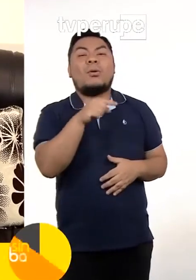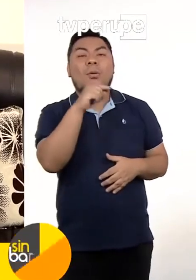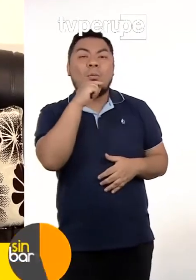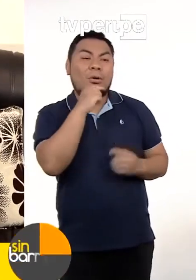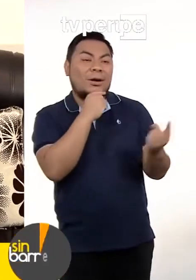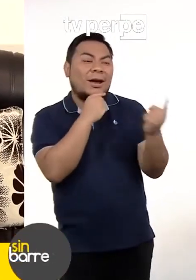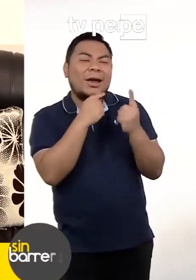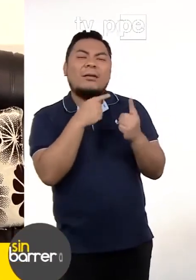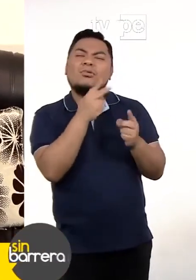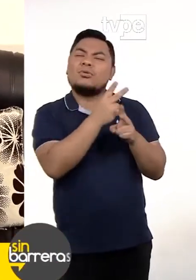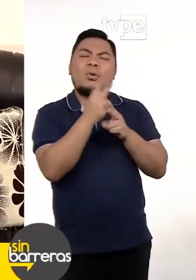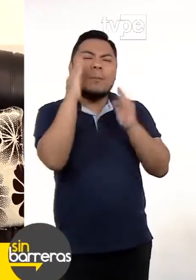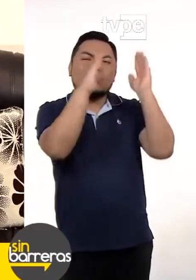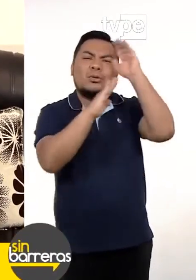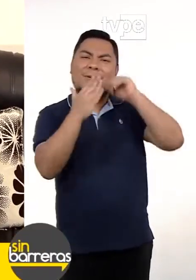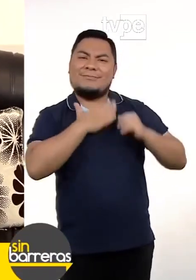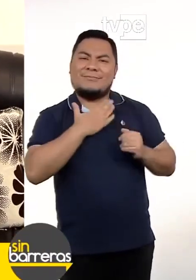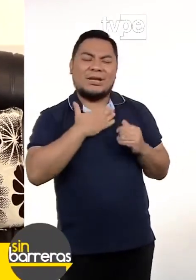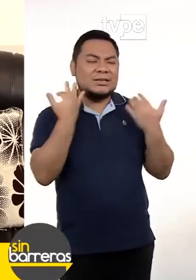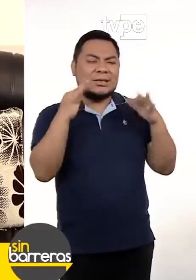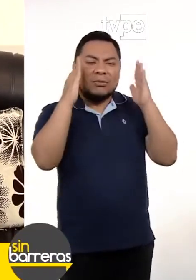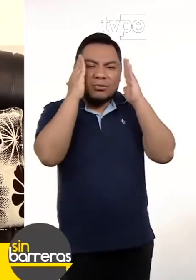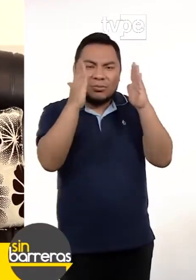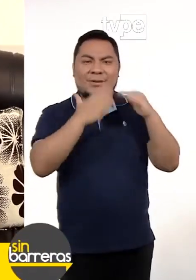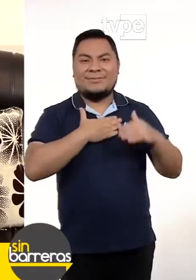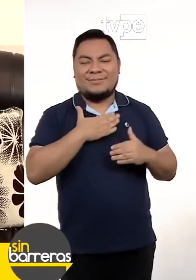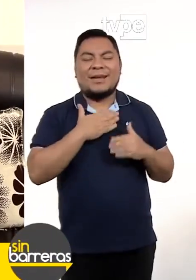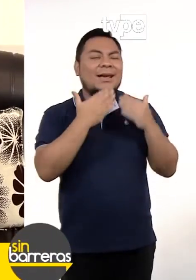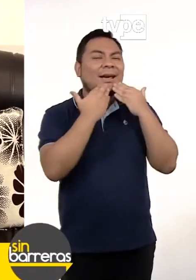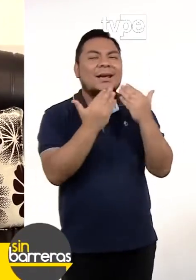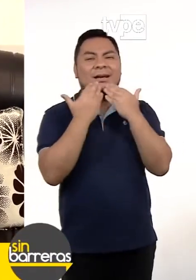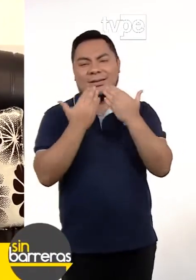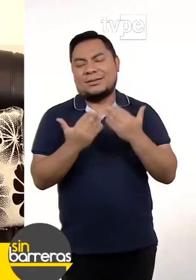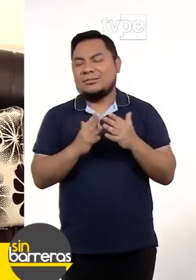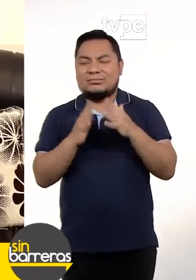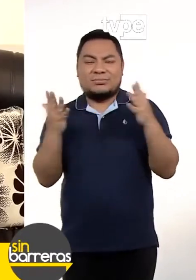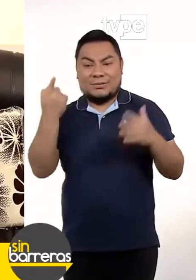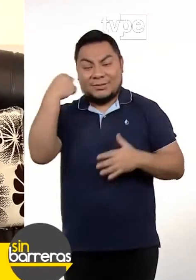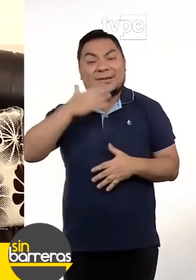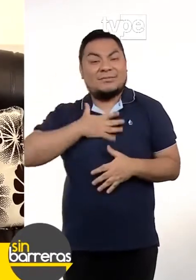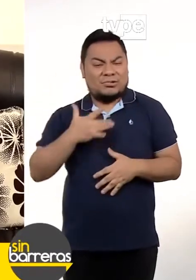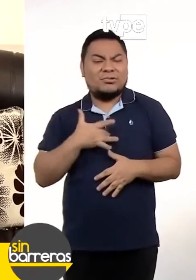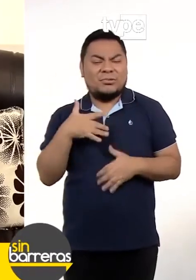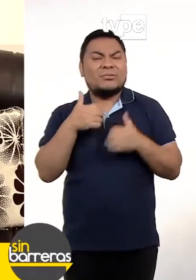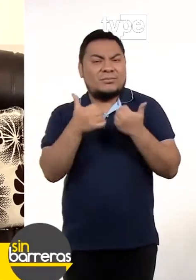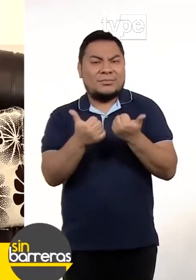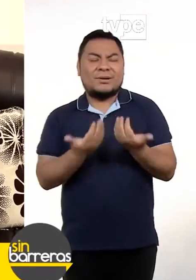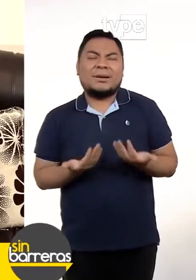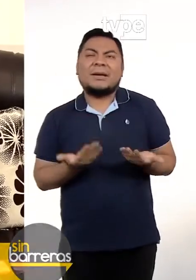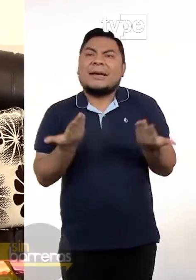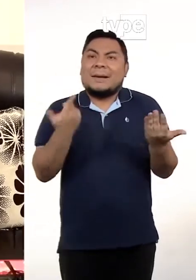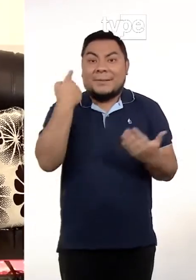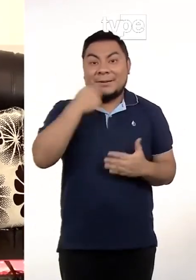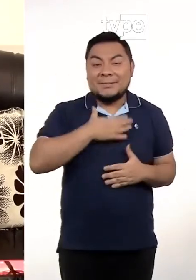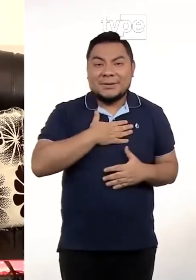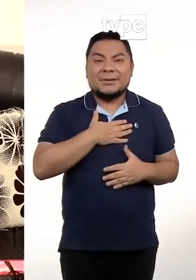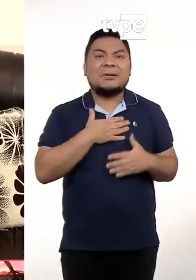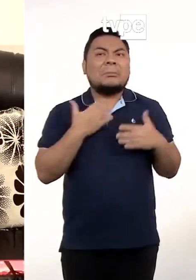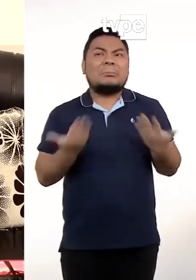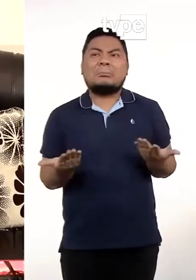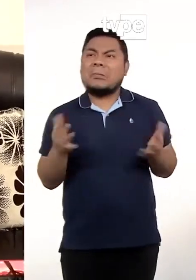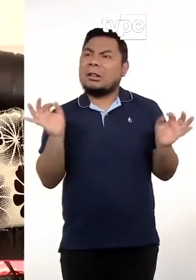mí, mi Lolita. Así que te puedo decir que para mí es como